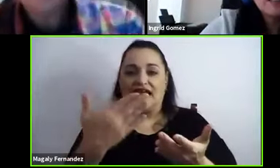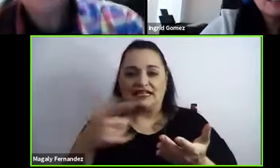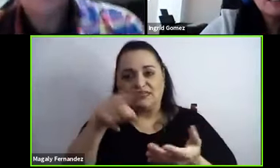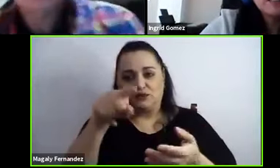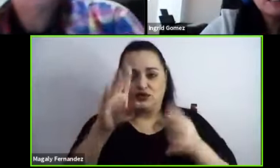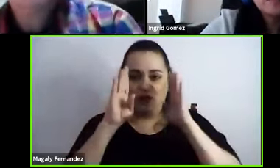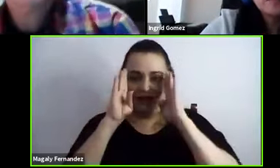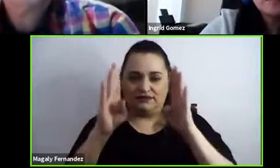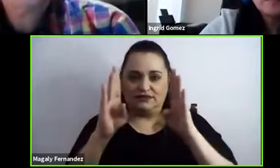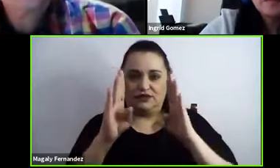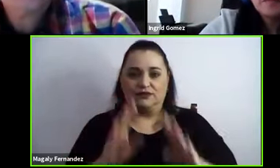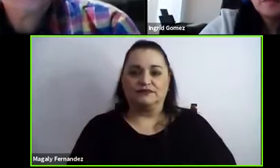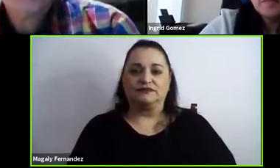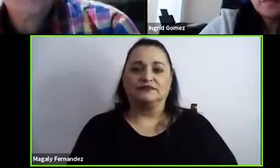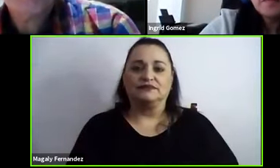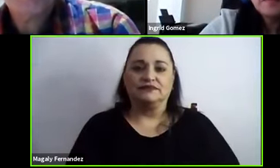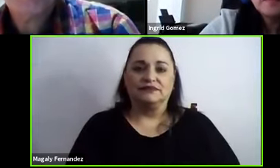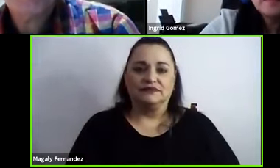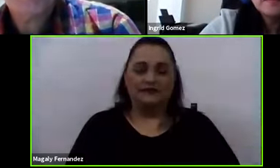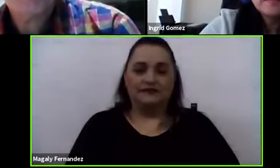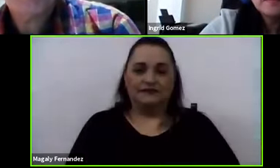atención.